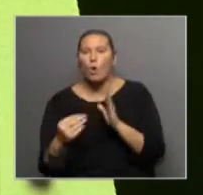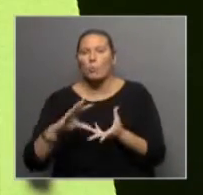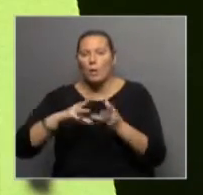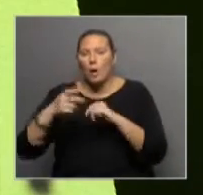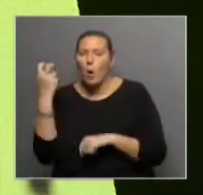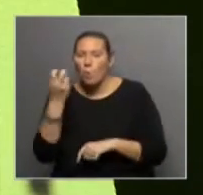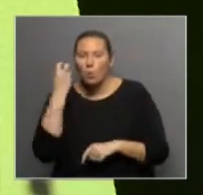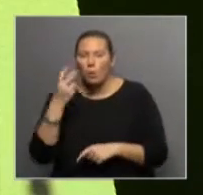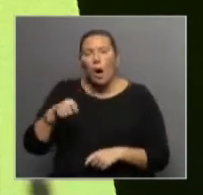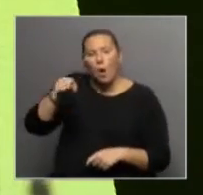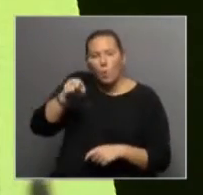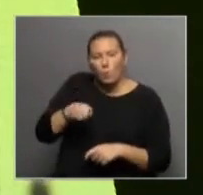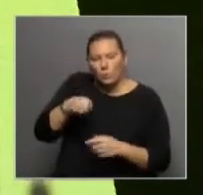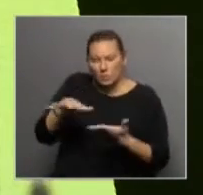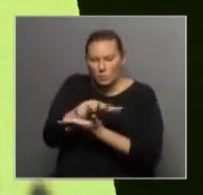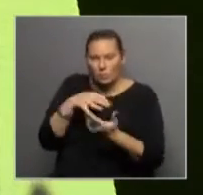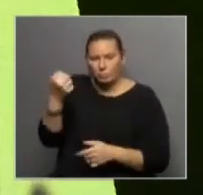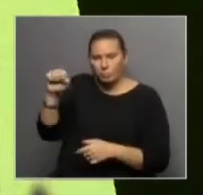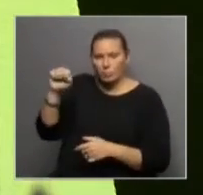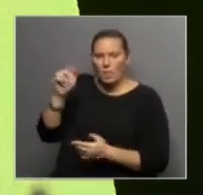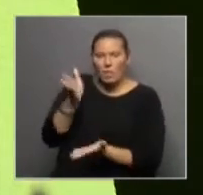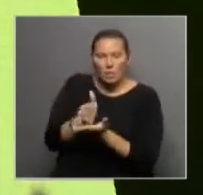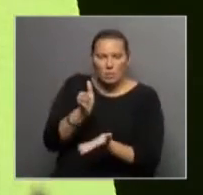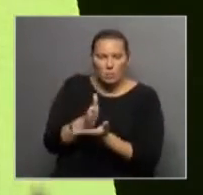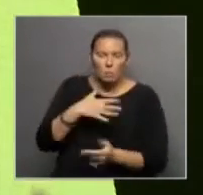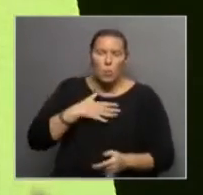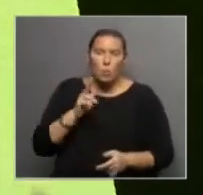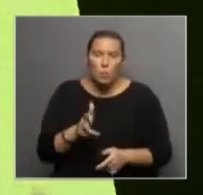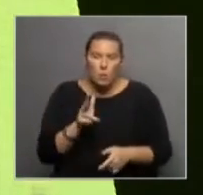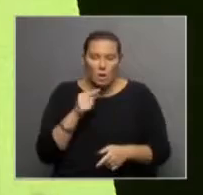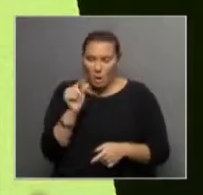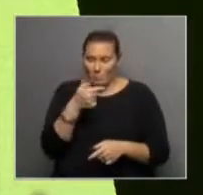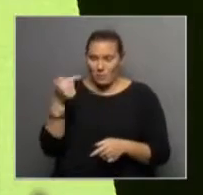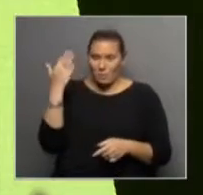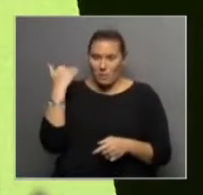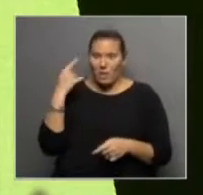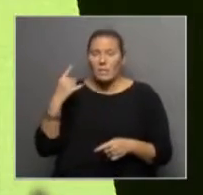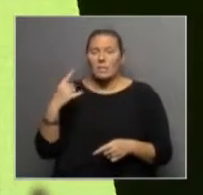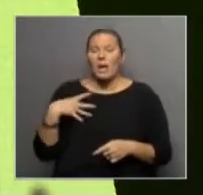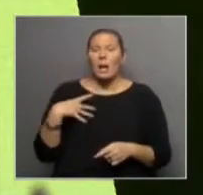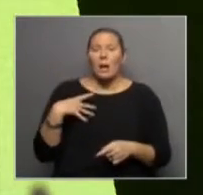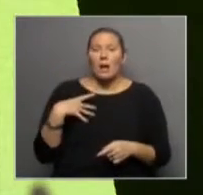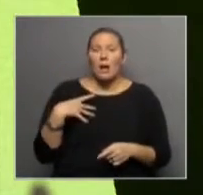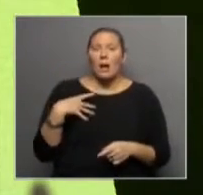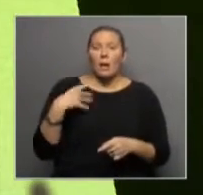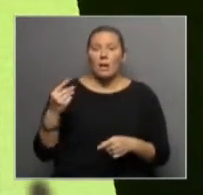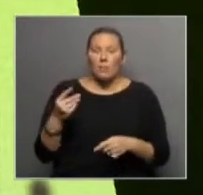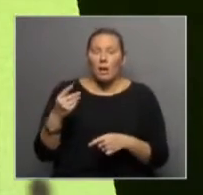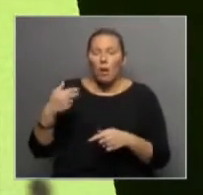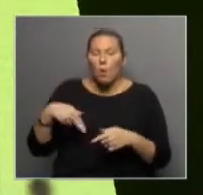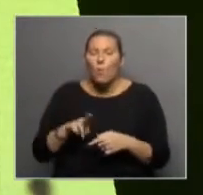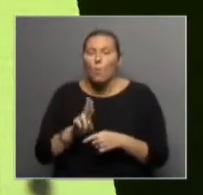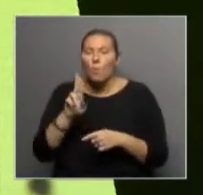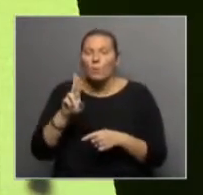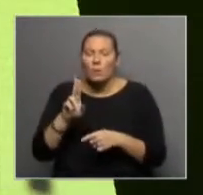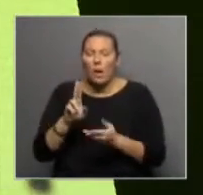la justicia en casos de violaciones a los derechos humanos. Desde hace muy pocas semanas es jefe de la unidad de antropología de la Cruz